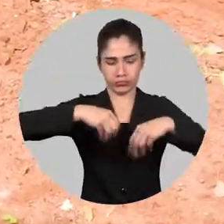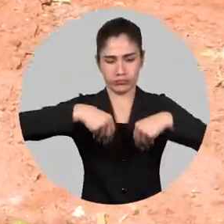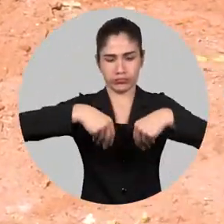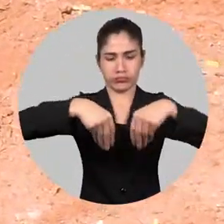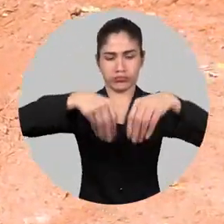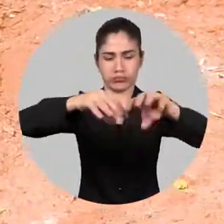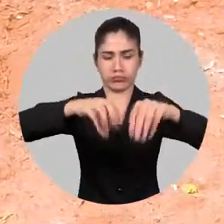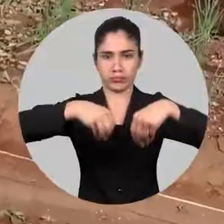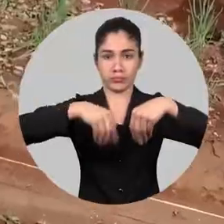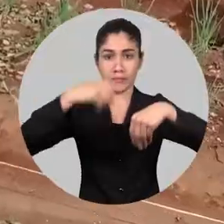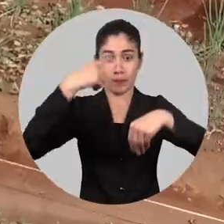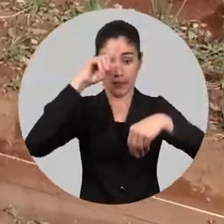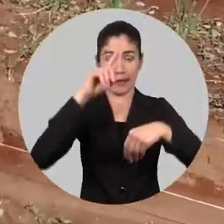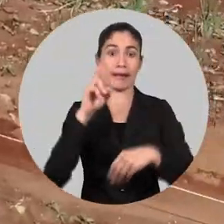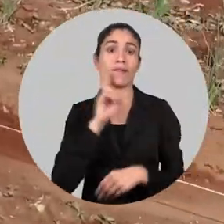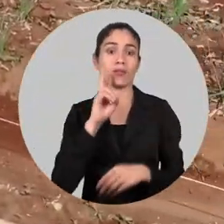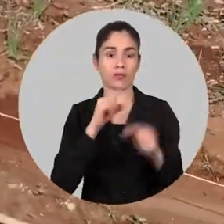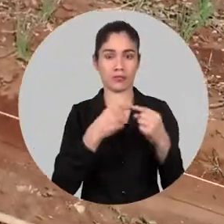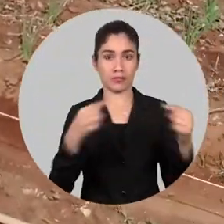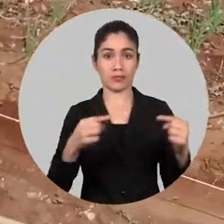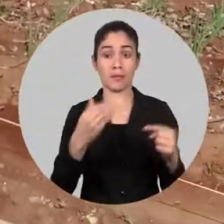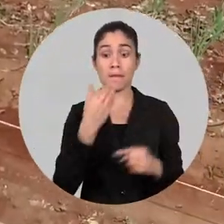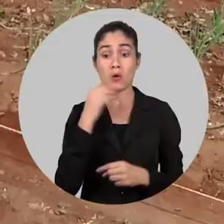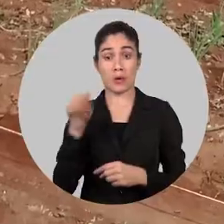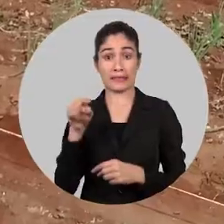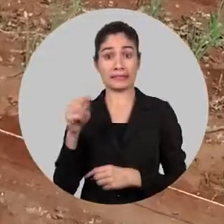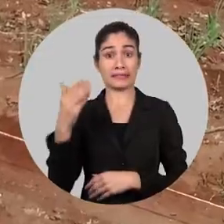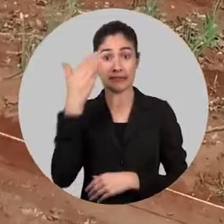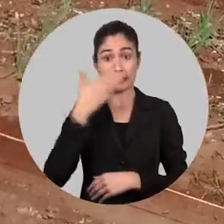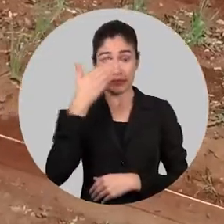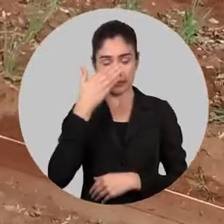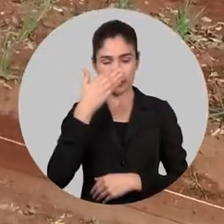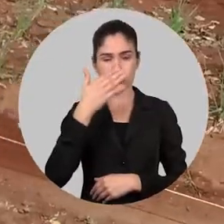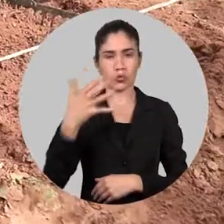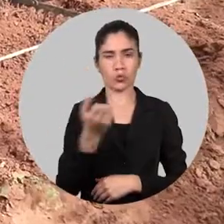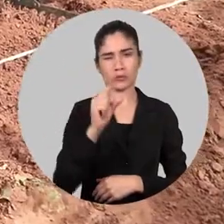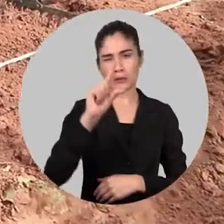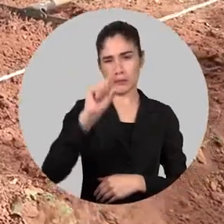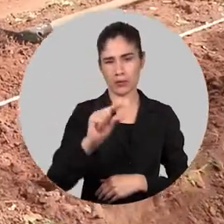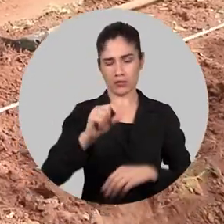abono orgánico. Pero este es su trato comercial de hasta y bella y bruta.